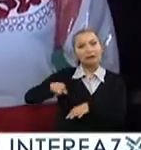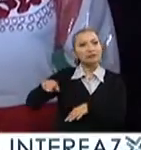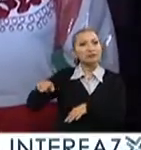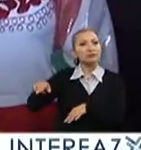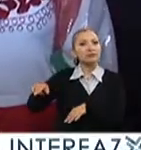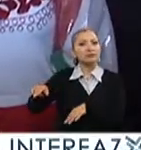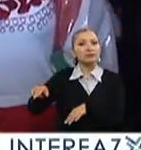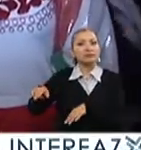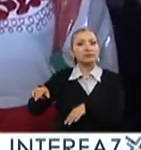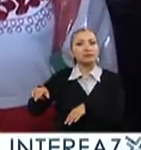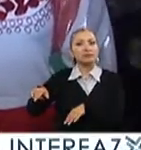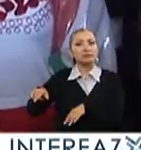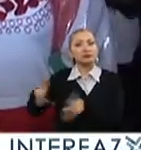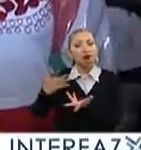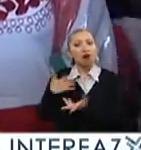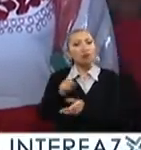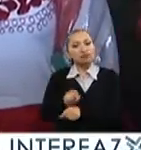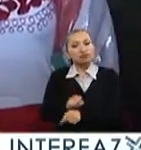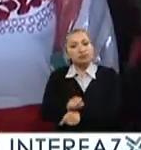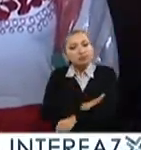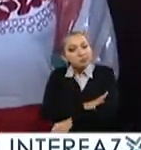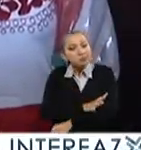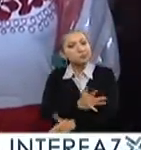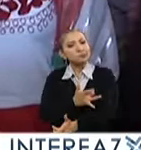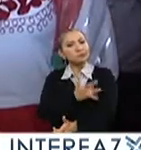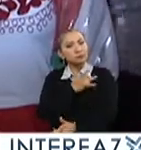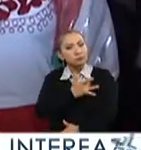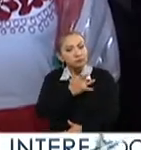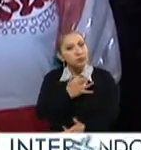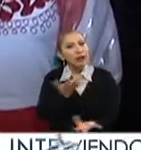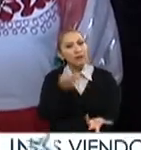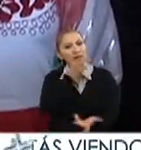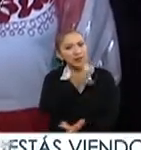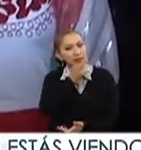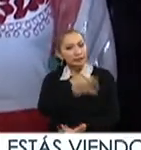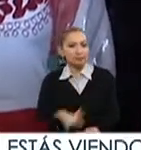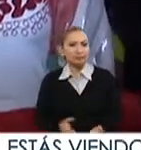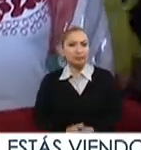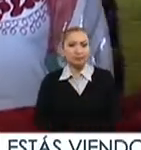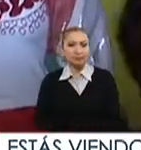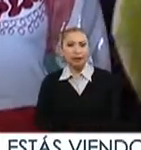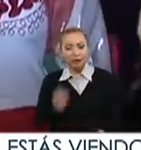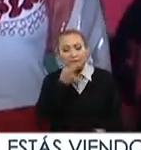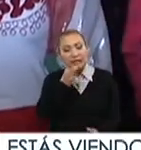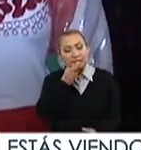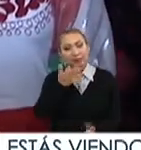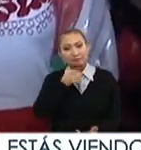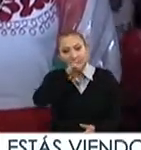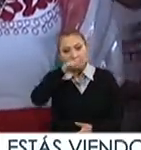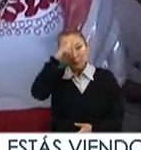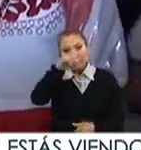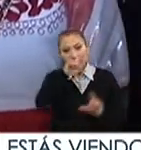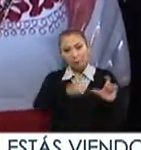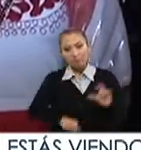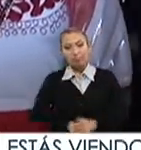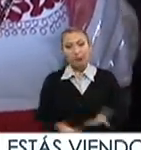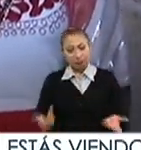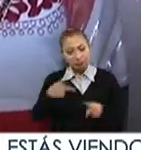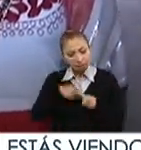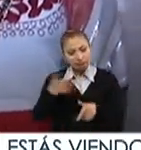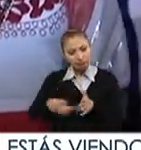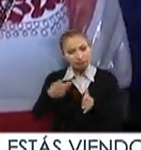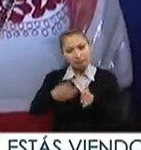con la emotividad de los festejos, ¿no? De las fiestas patrias, que